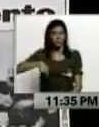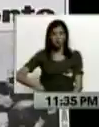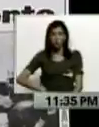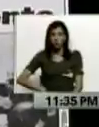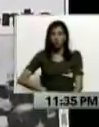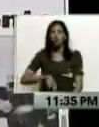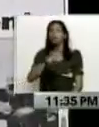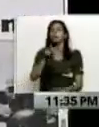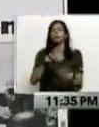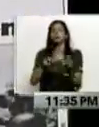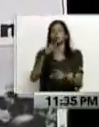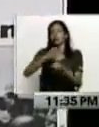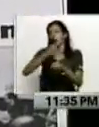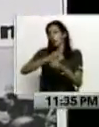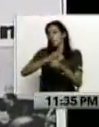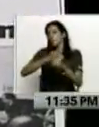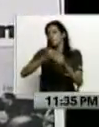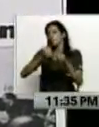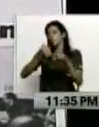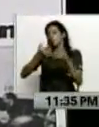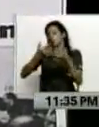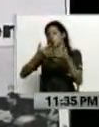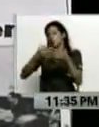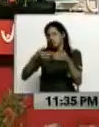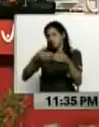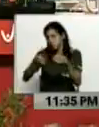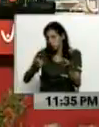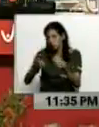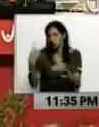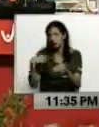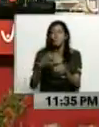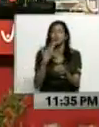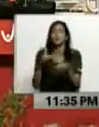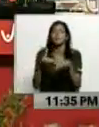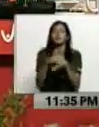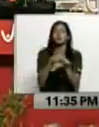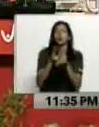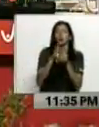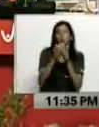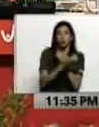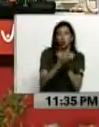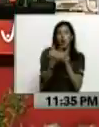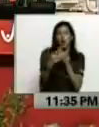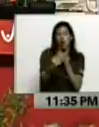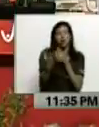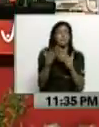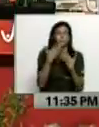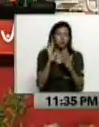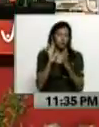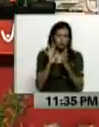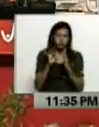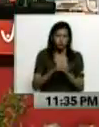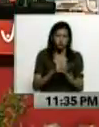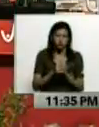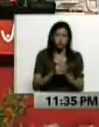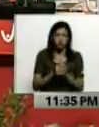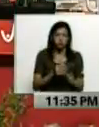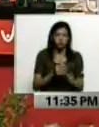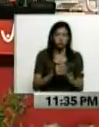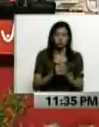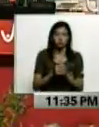ministro sea los funcionarios que tenían contratación colectiva Ministerio de cultura si existía en ese